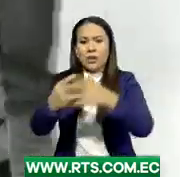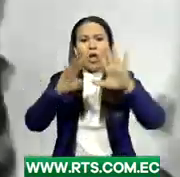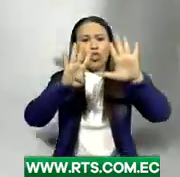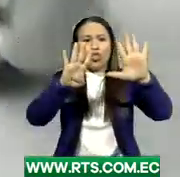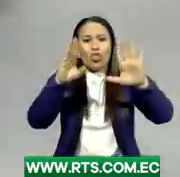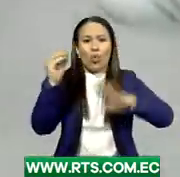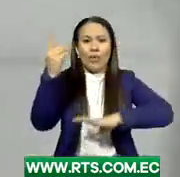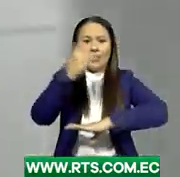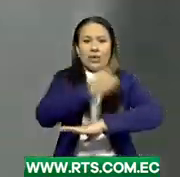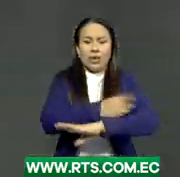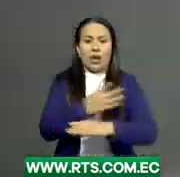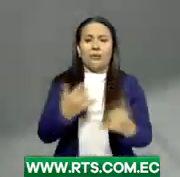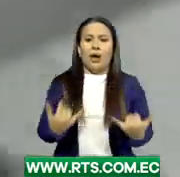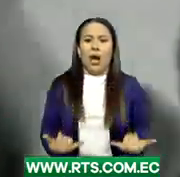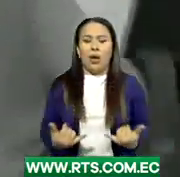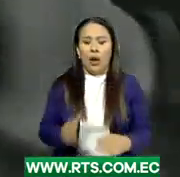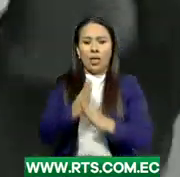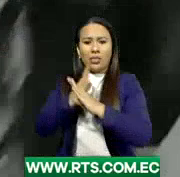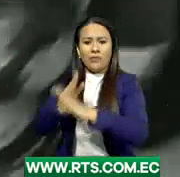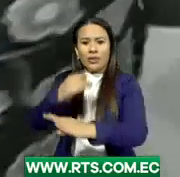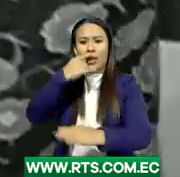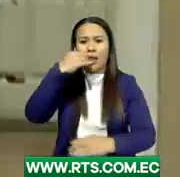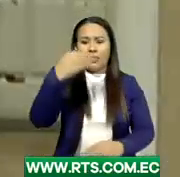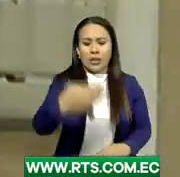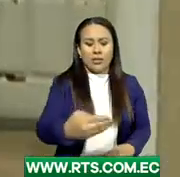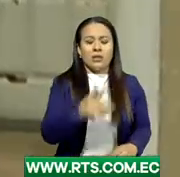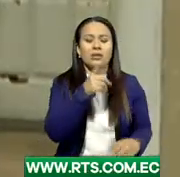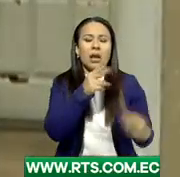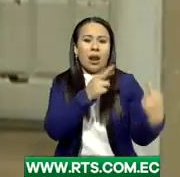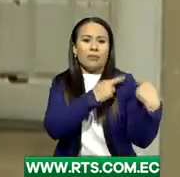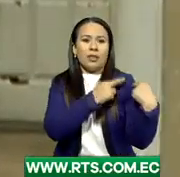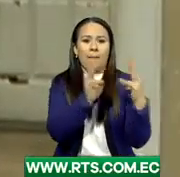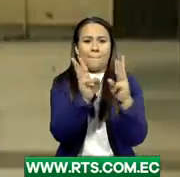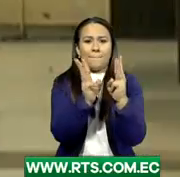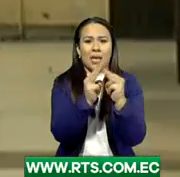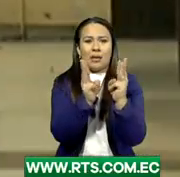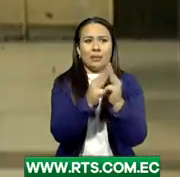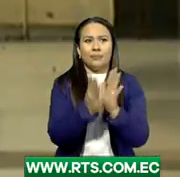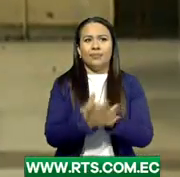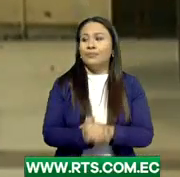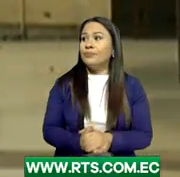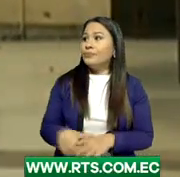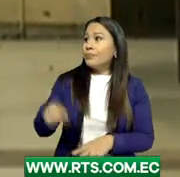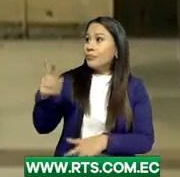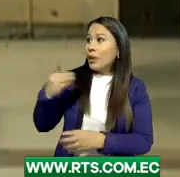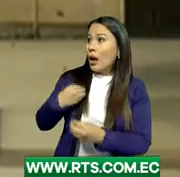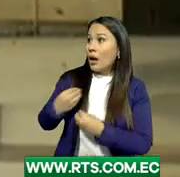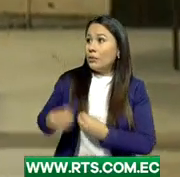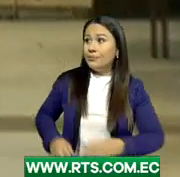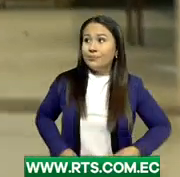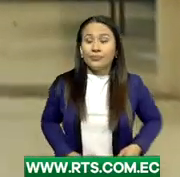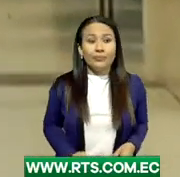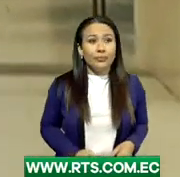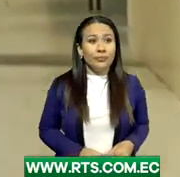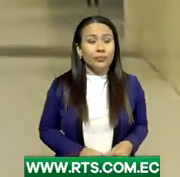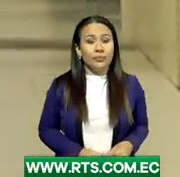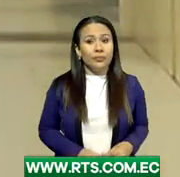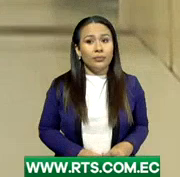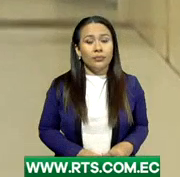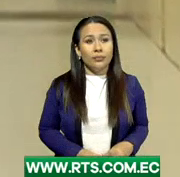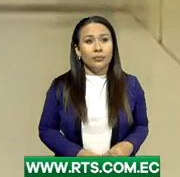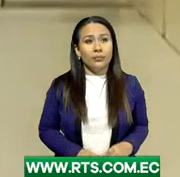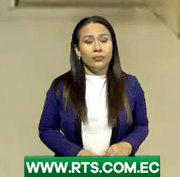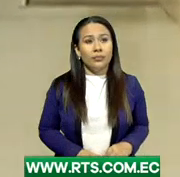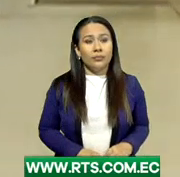centra en la protección del pequeño que quedó hermanos en mi es específicamente en la casa hogar guayaquil para eso ya queda ya